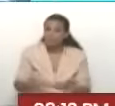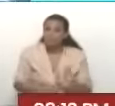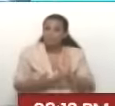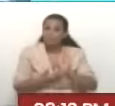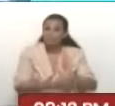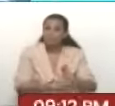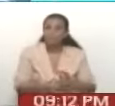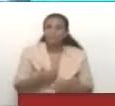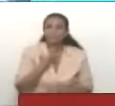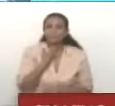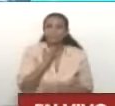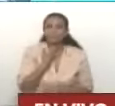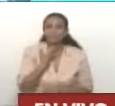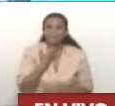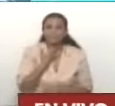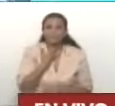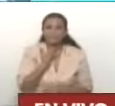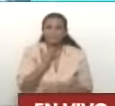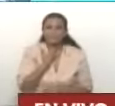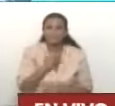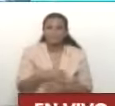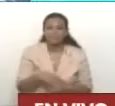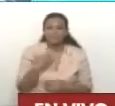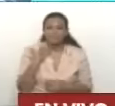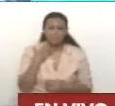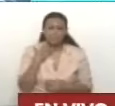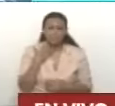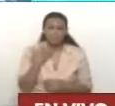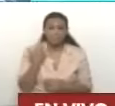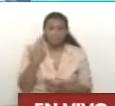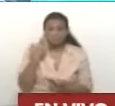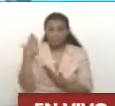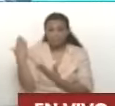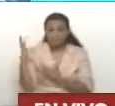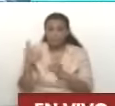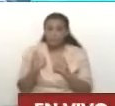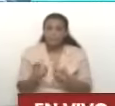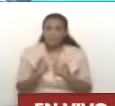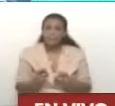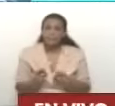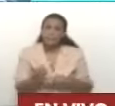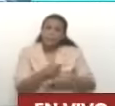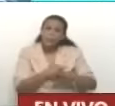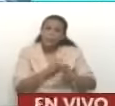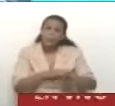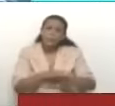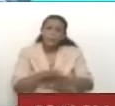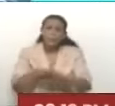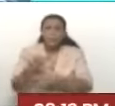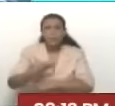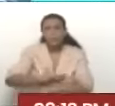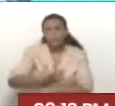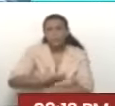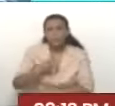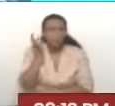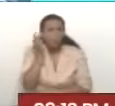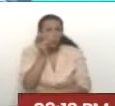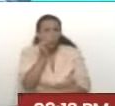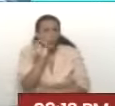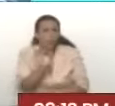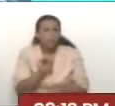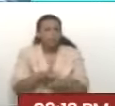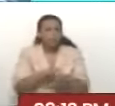aquí hay que apretar la marcha, gobernador, alcaldes, alcaldesa,